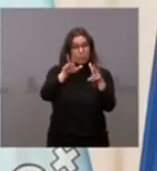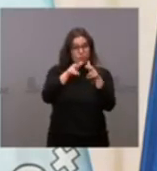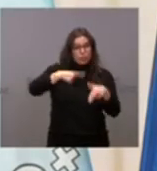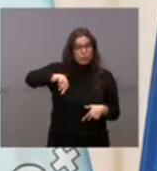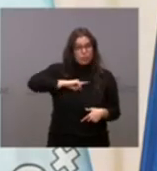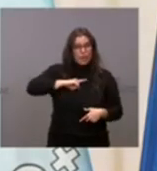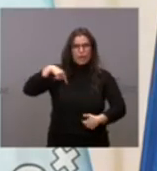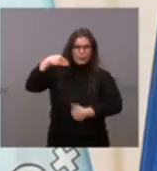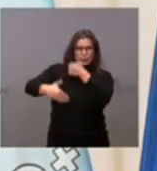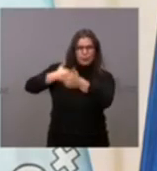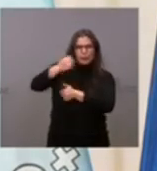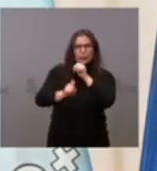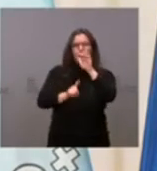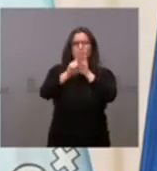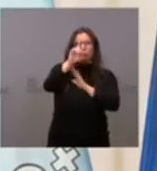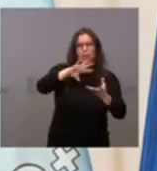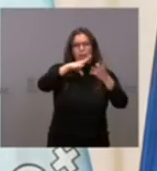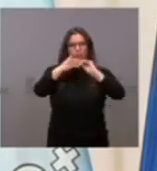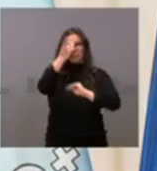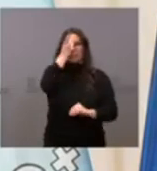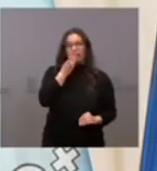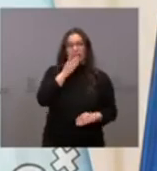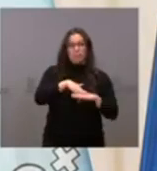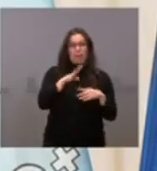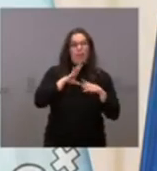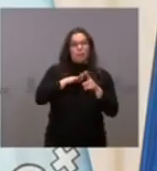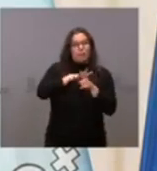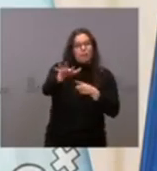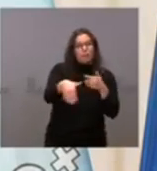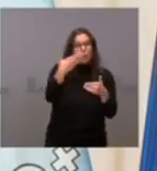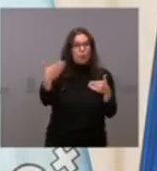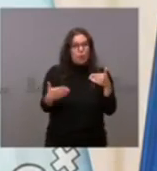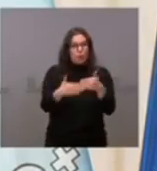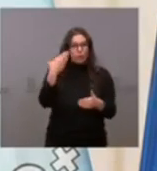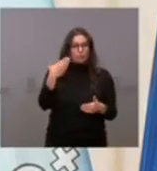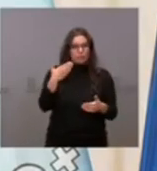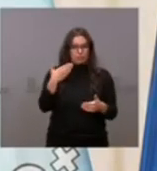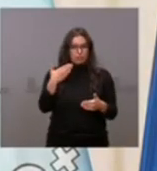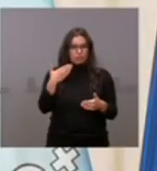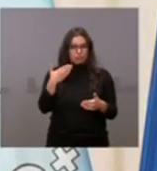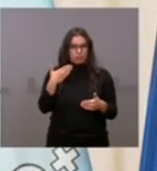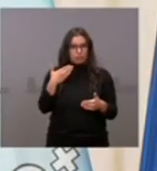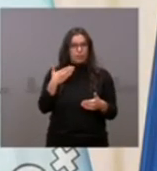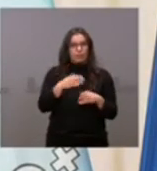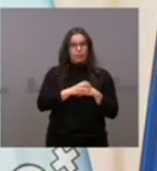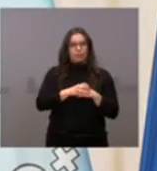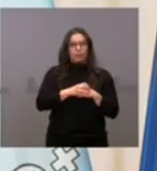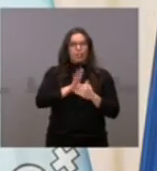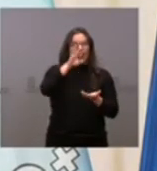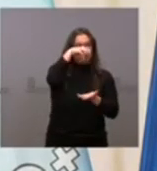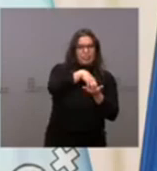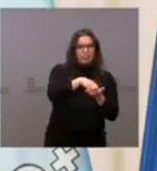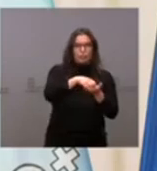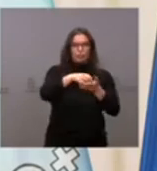avancen en clave digital, para modernizar los espacios existentes, las instalaciones